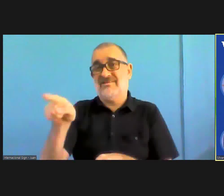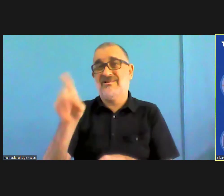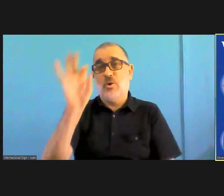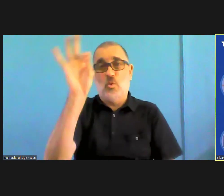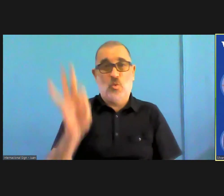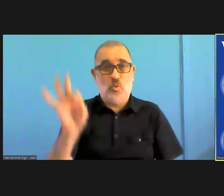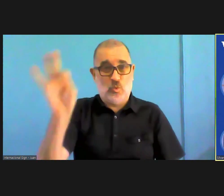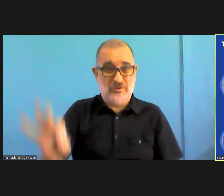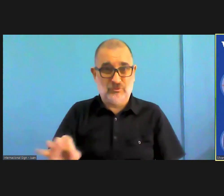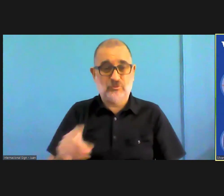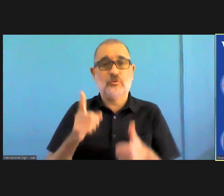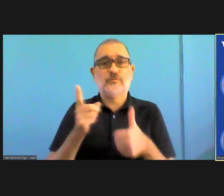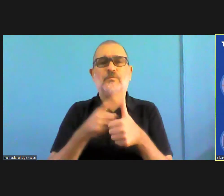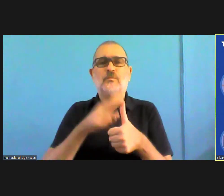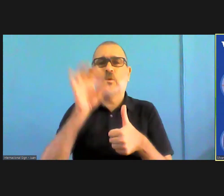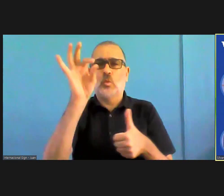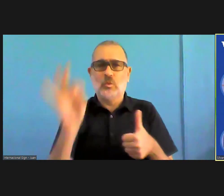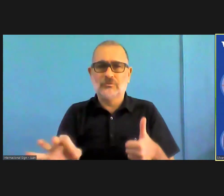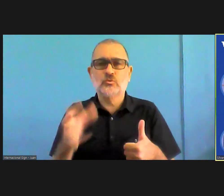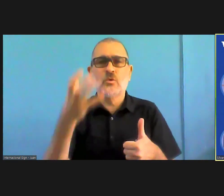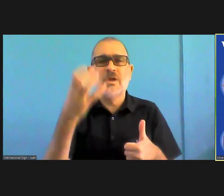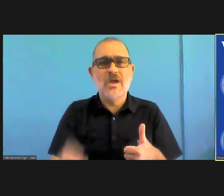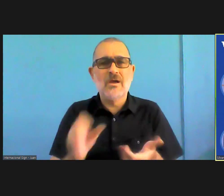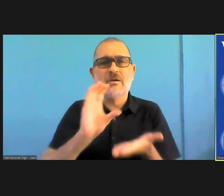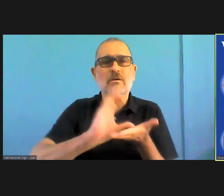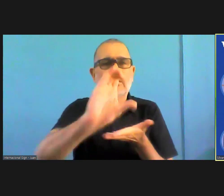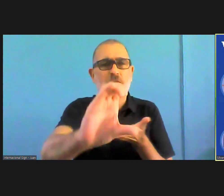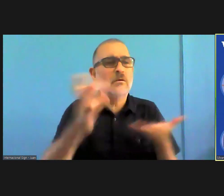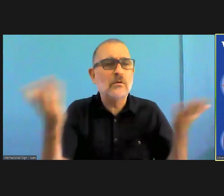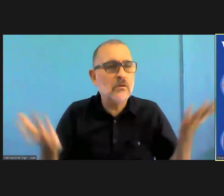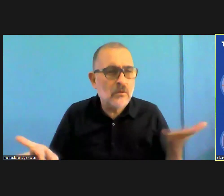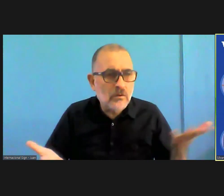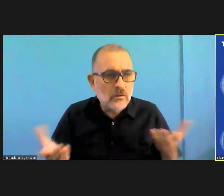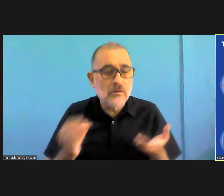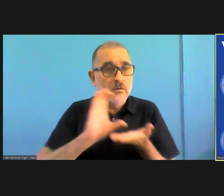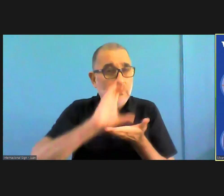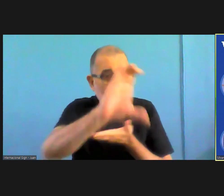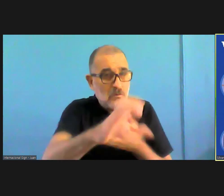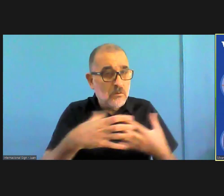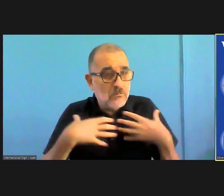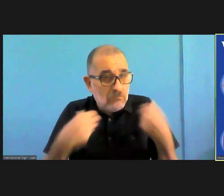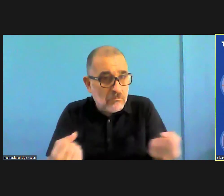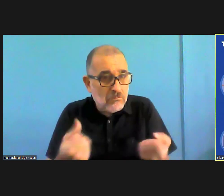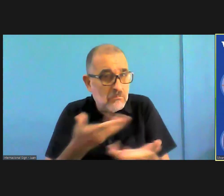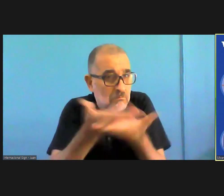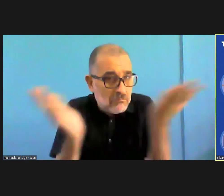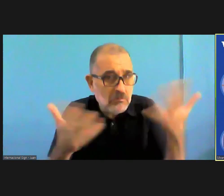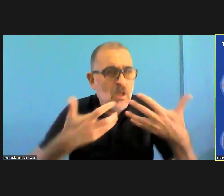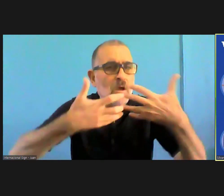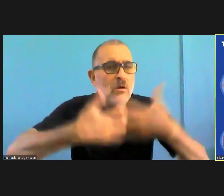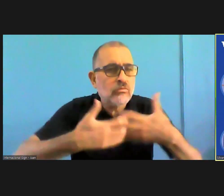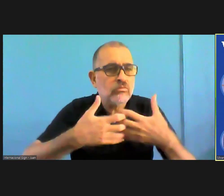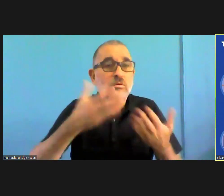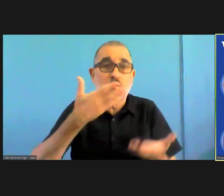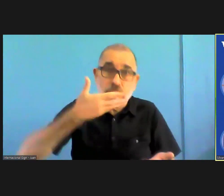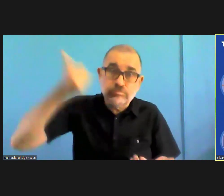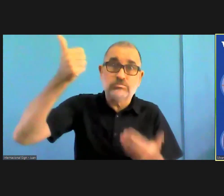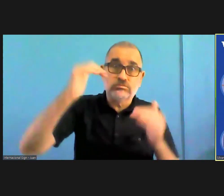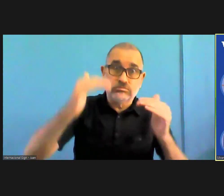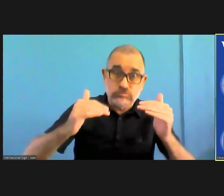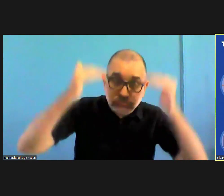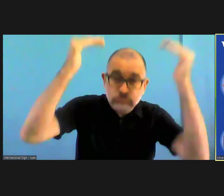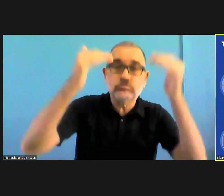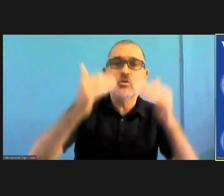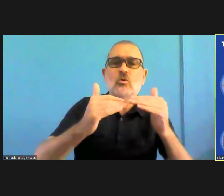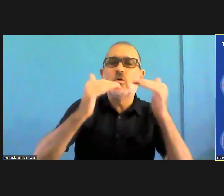se debe invertir? ¿En las funciones de salud pública, en la atención primaria? ¿Qué hay que hacer para mejorar